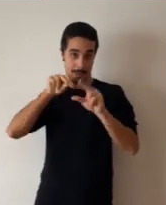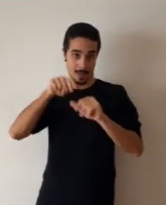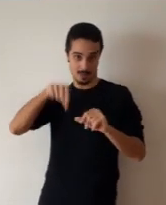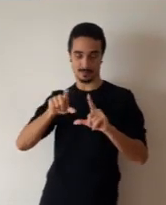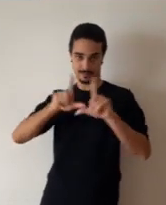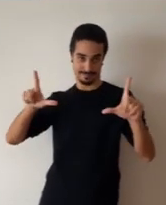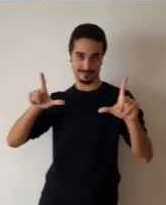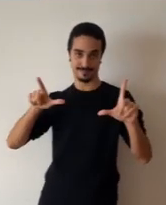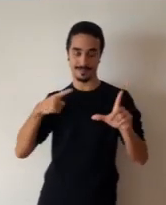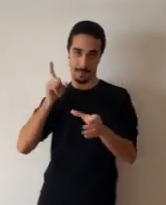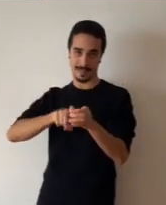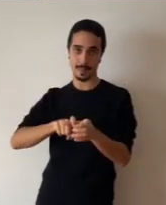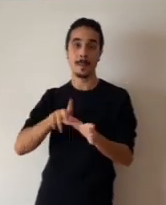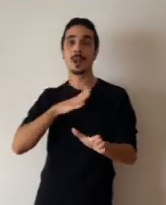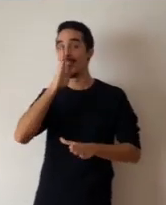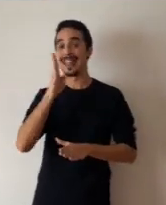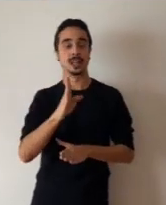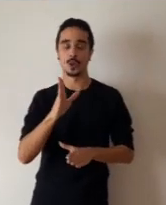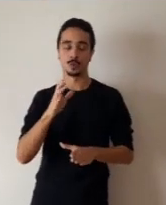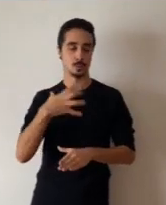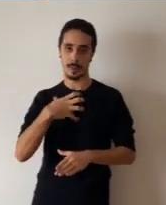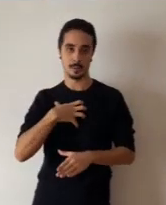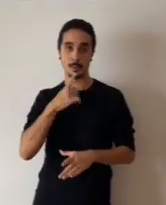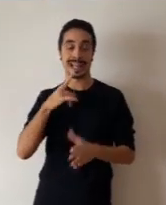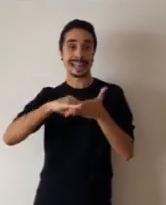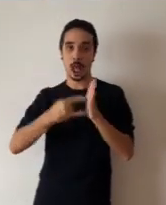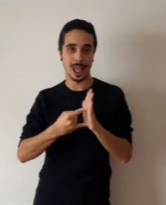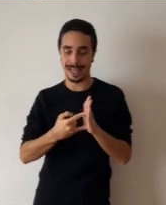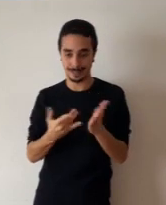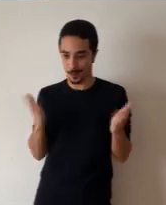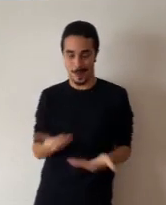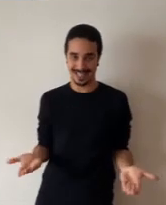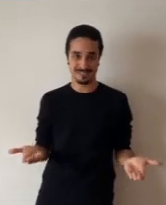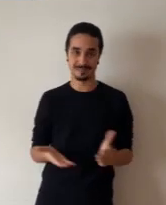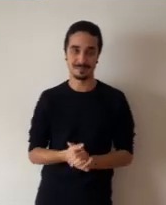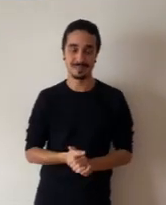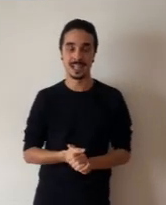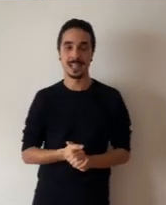de este vídeo, y que no se puede hacer en directo porque la tecnología no nos da para tanto.